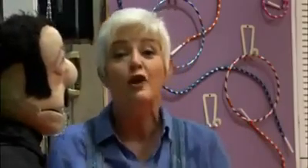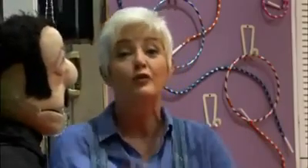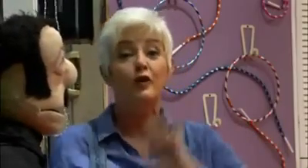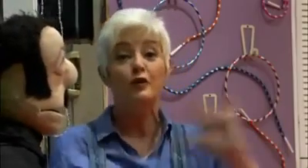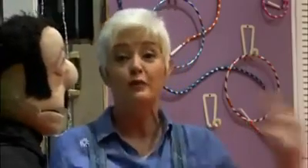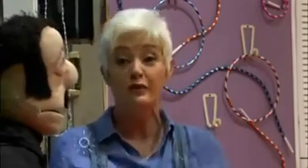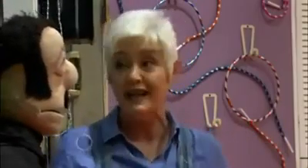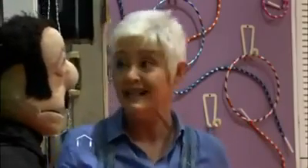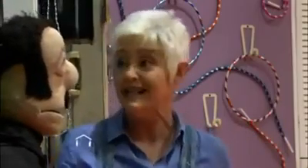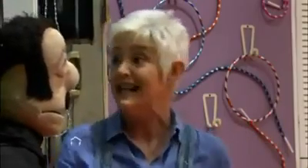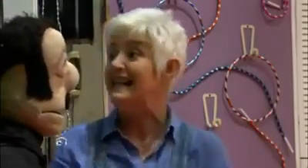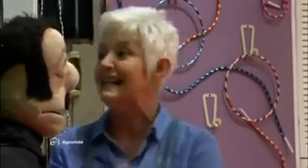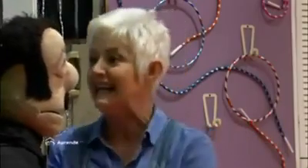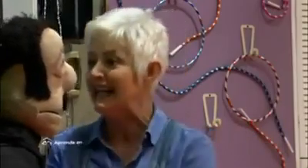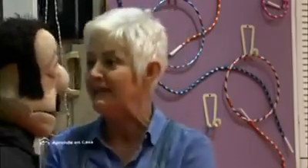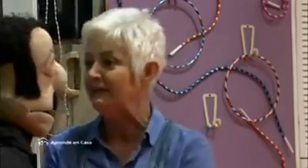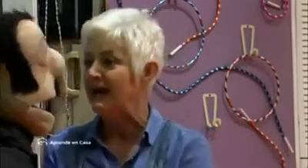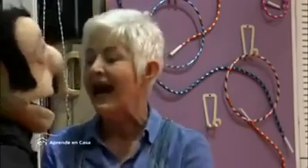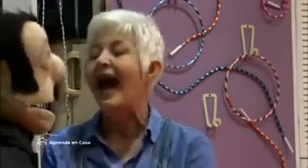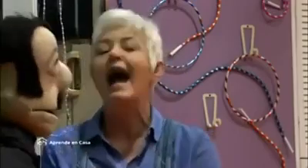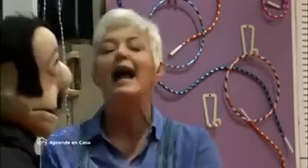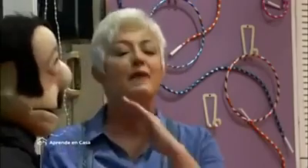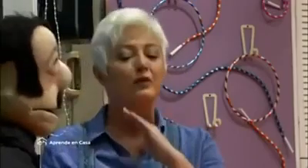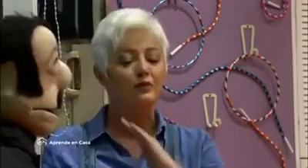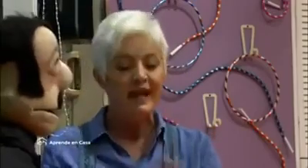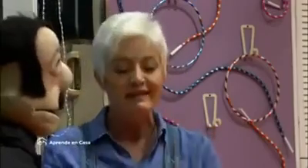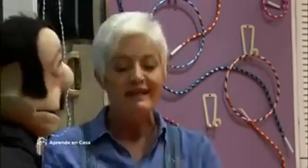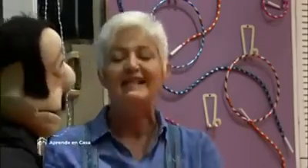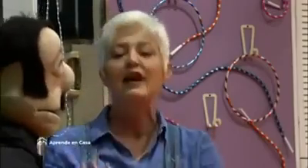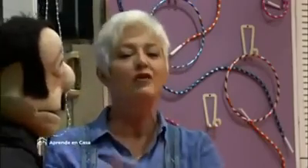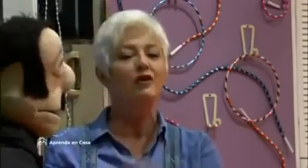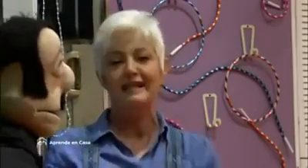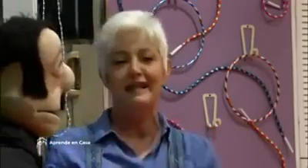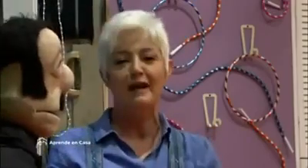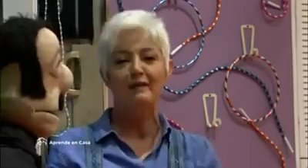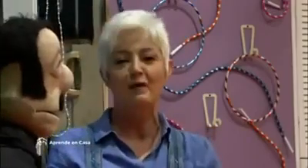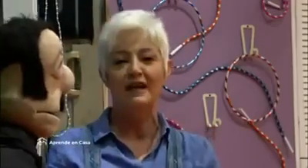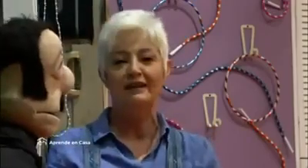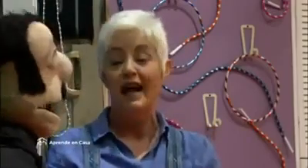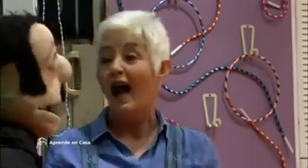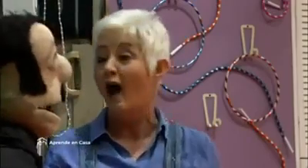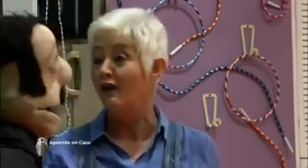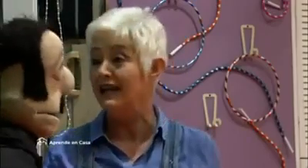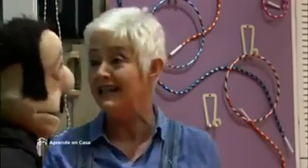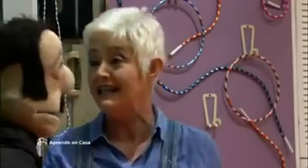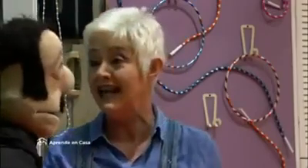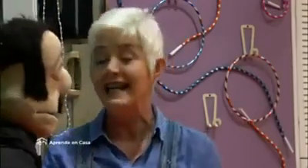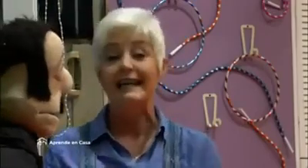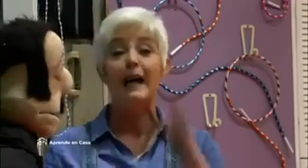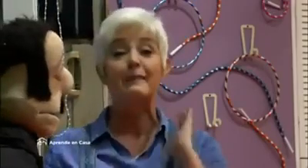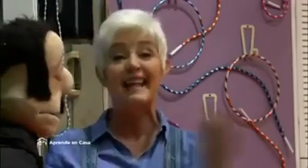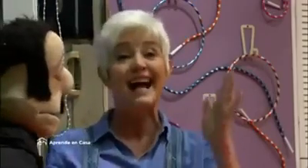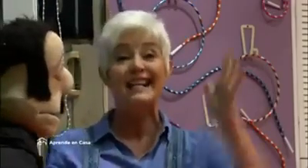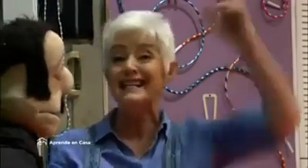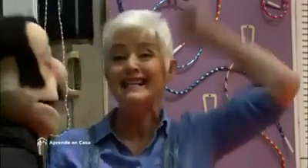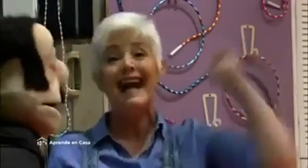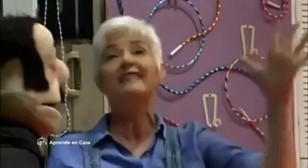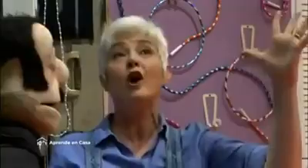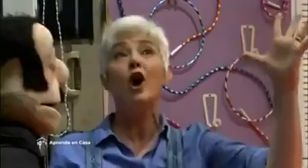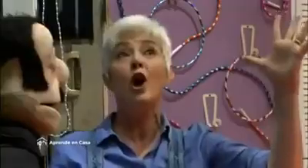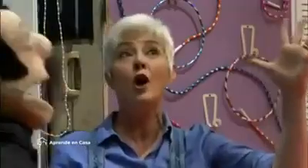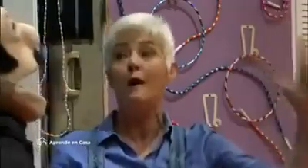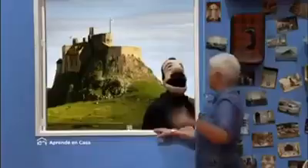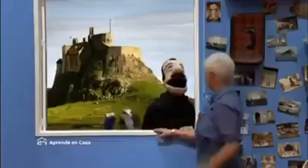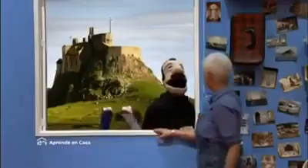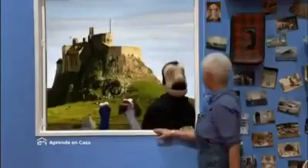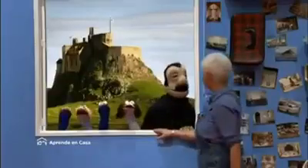piratas. Todos fueron muy felices. ¿Y qué cree? ¿Qué? Al Meunet ya no le decían Meunet. Ahora le decían Capitán